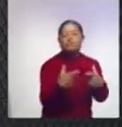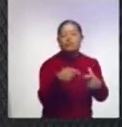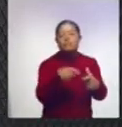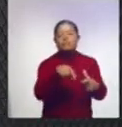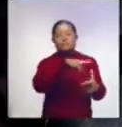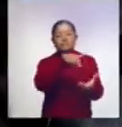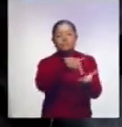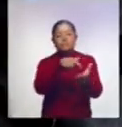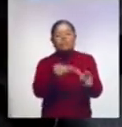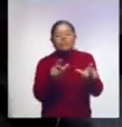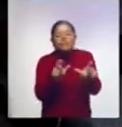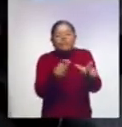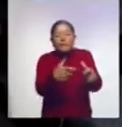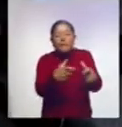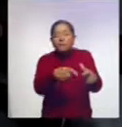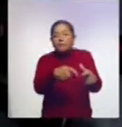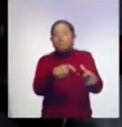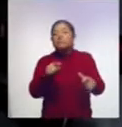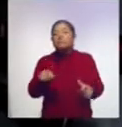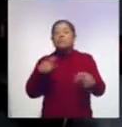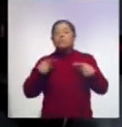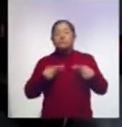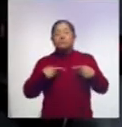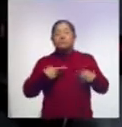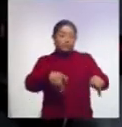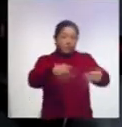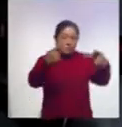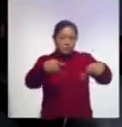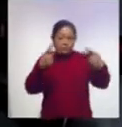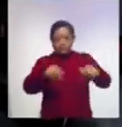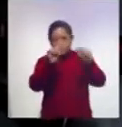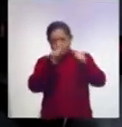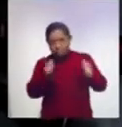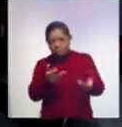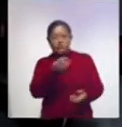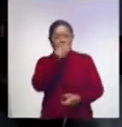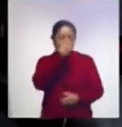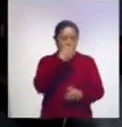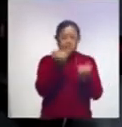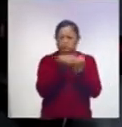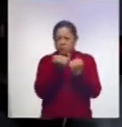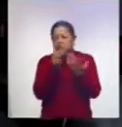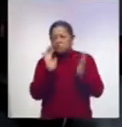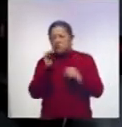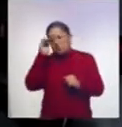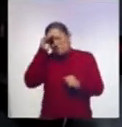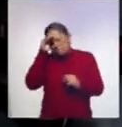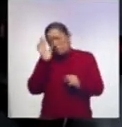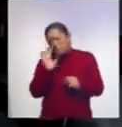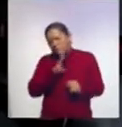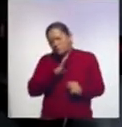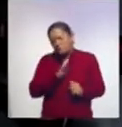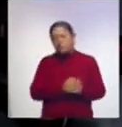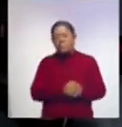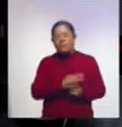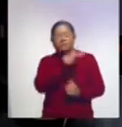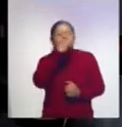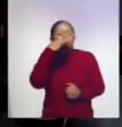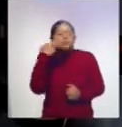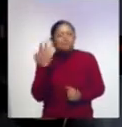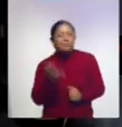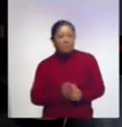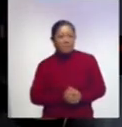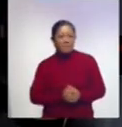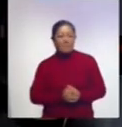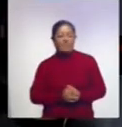del lugar, ¿no? Que la gente que venda sus artesanías, alimentos, me imagino que va a haber algunos puestos de alimentos, antojitos